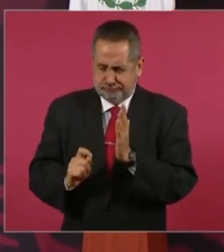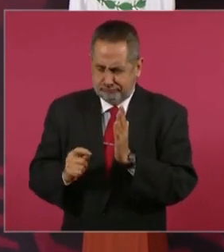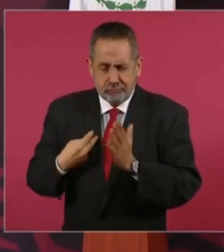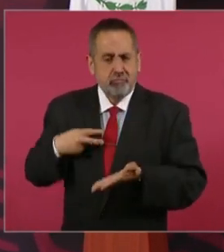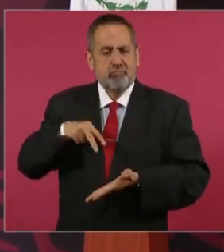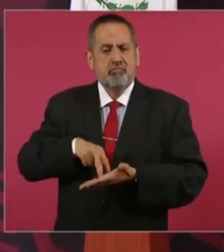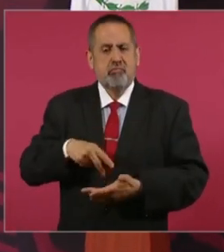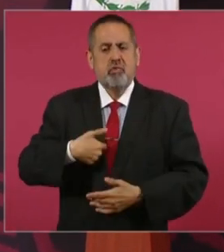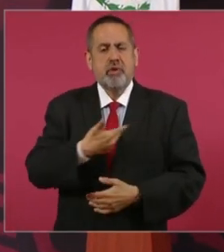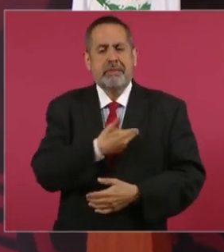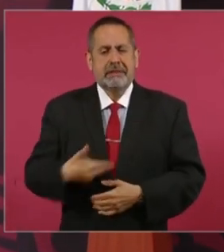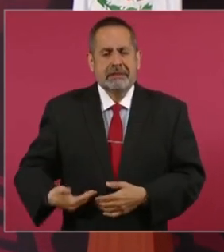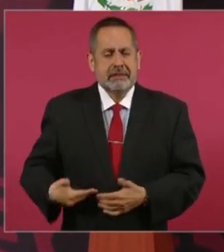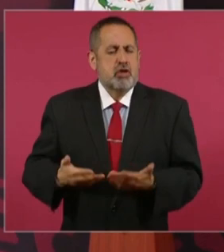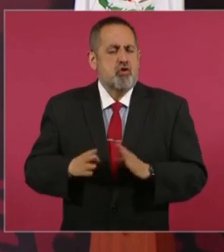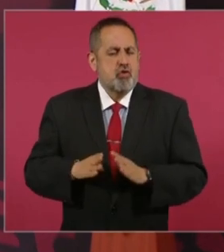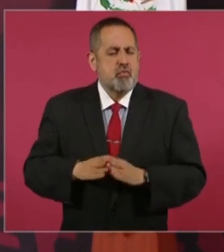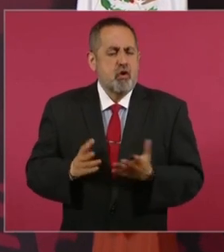hasta acá?